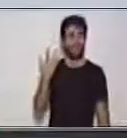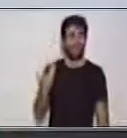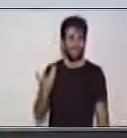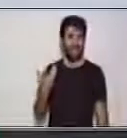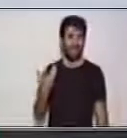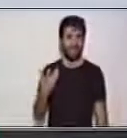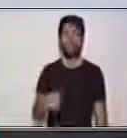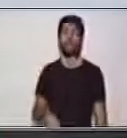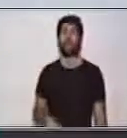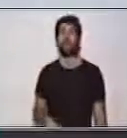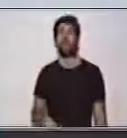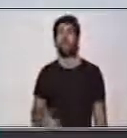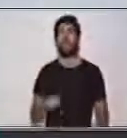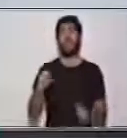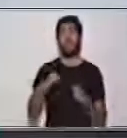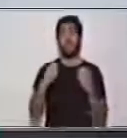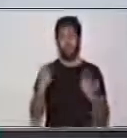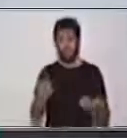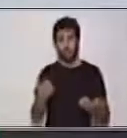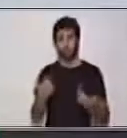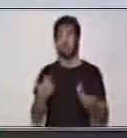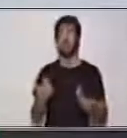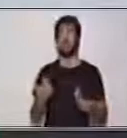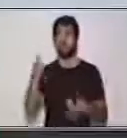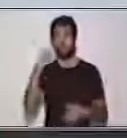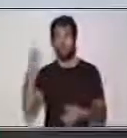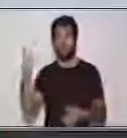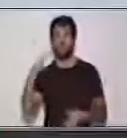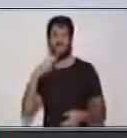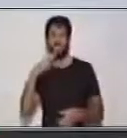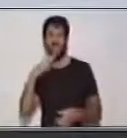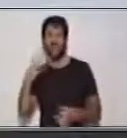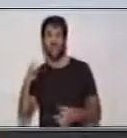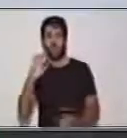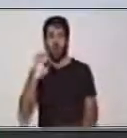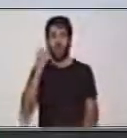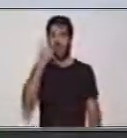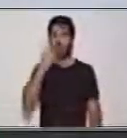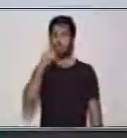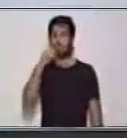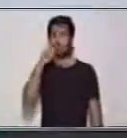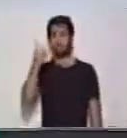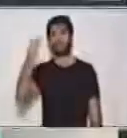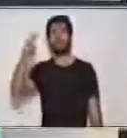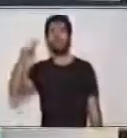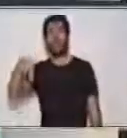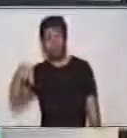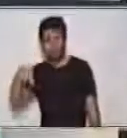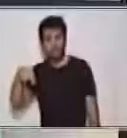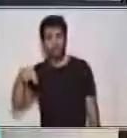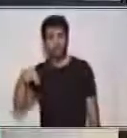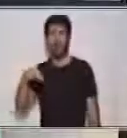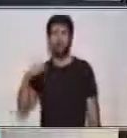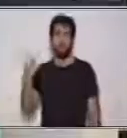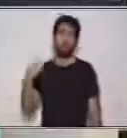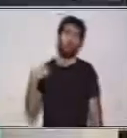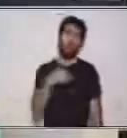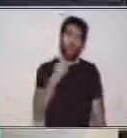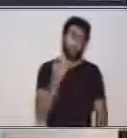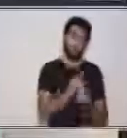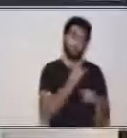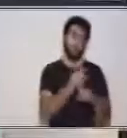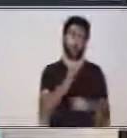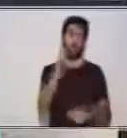plural. Por lo tanto, la acción, o sea el verbo, también debe de cumplir esta misma función.